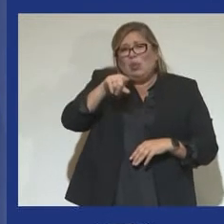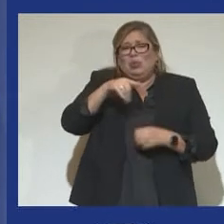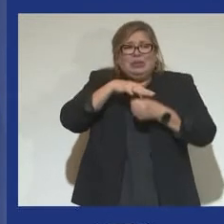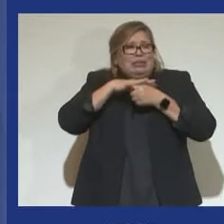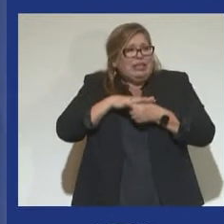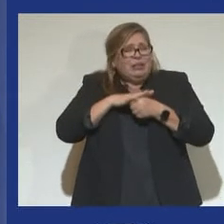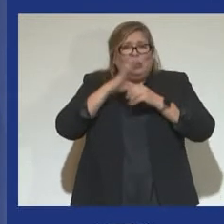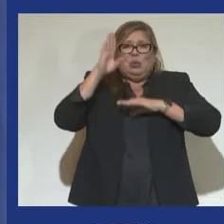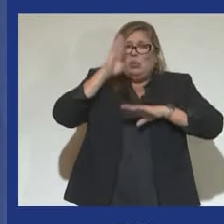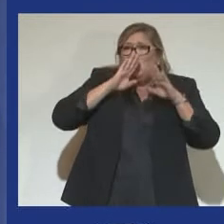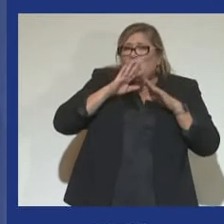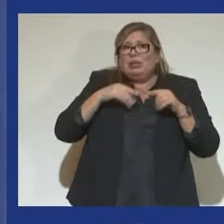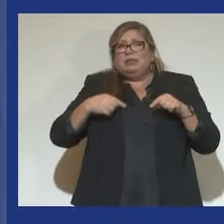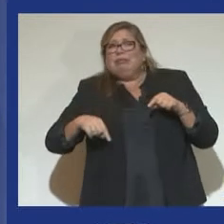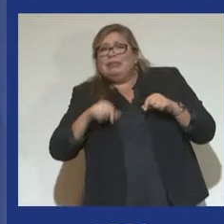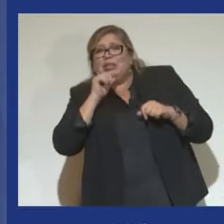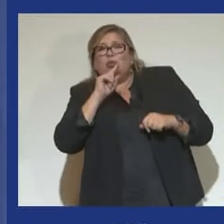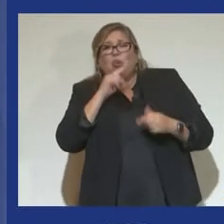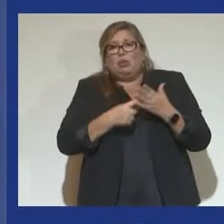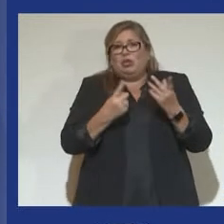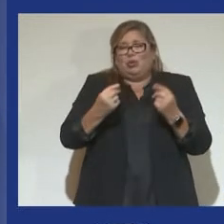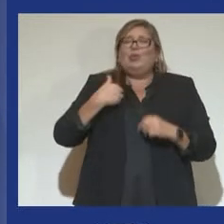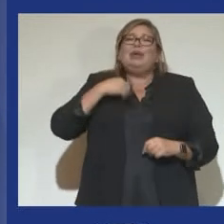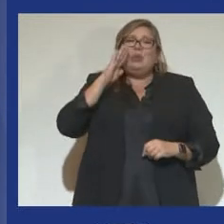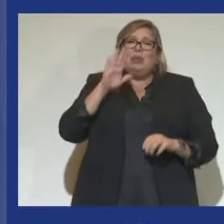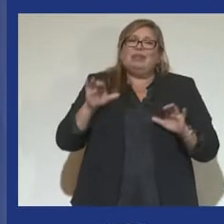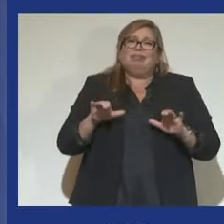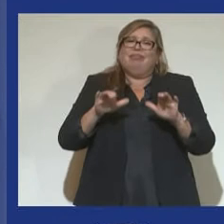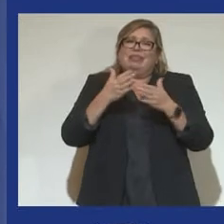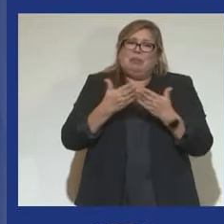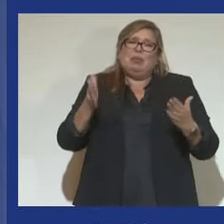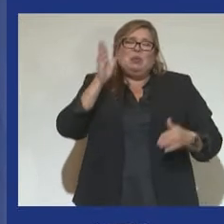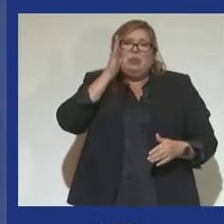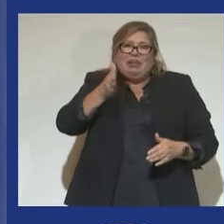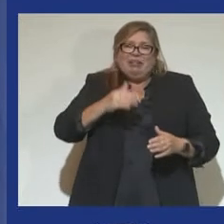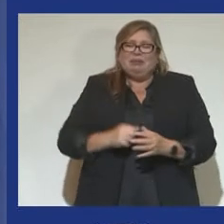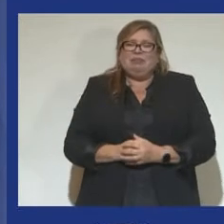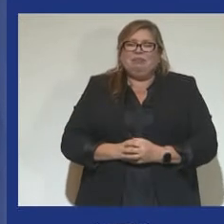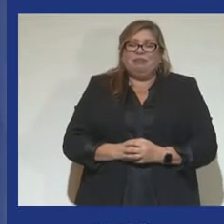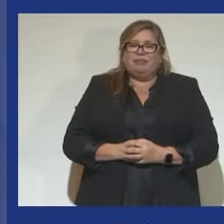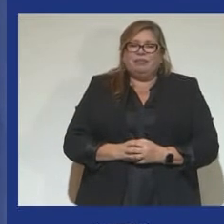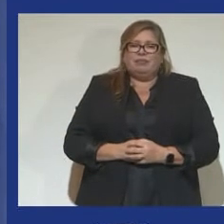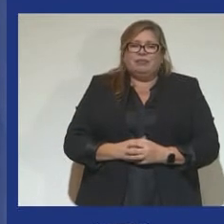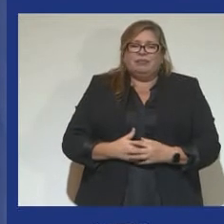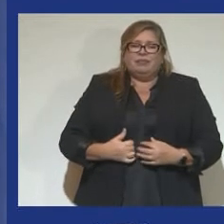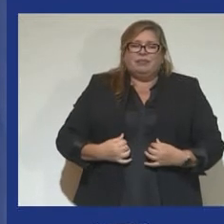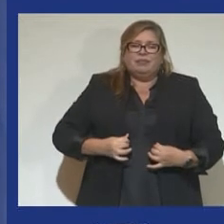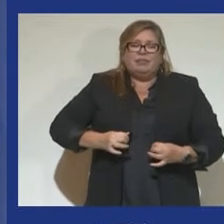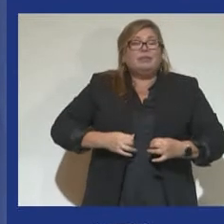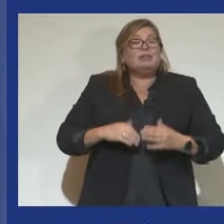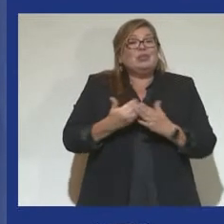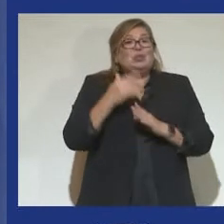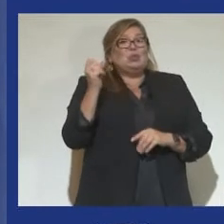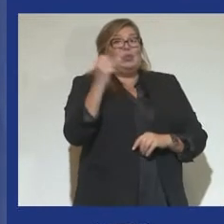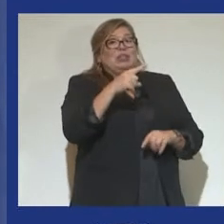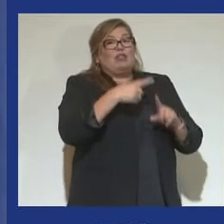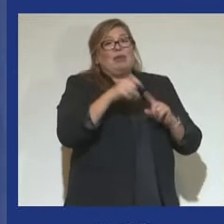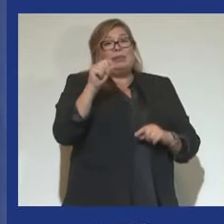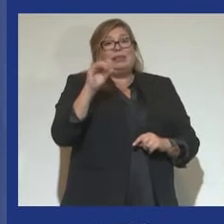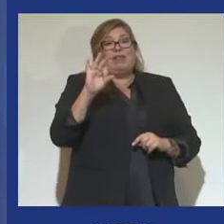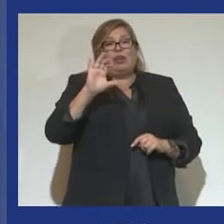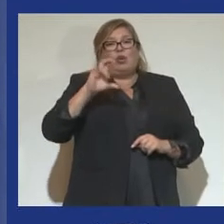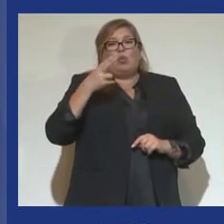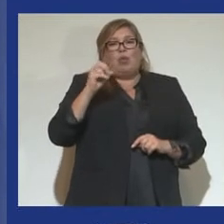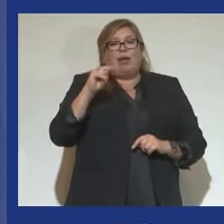de tu estrés de tu preocupación pero haremos algo productivo hola gobernador francisco